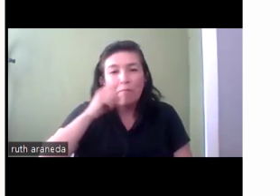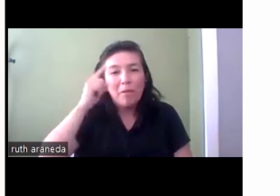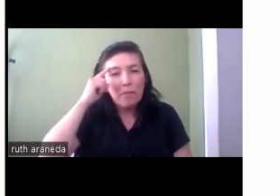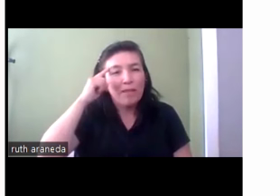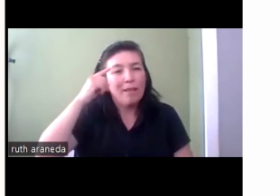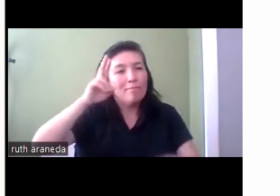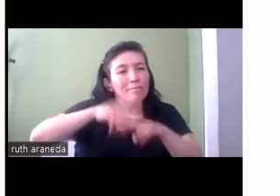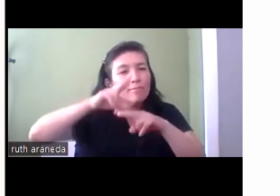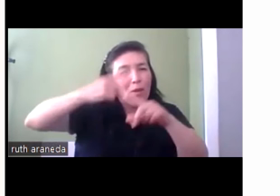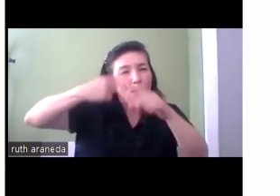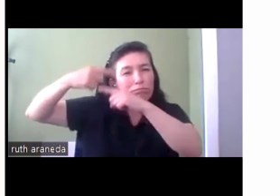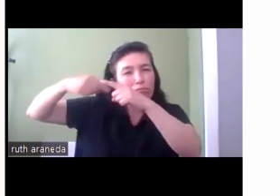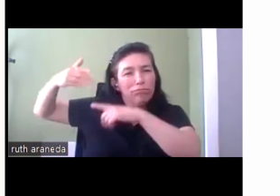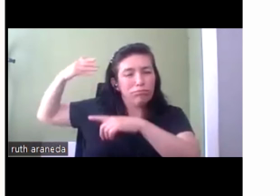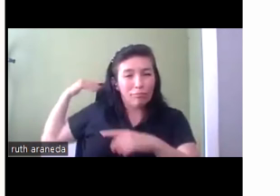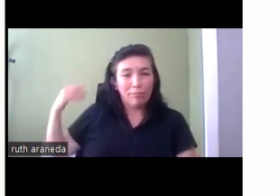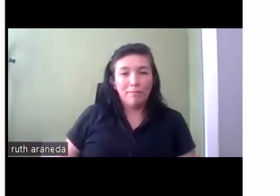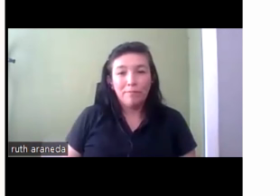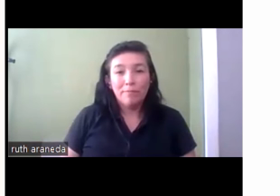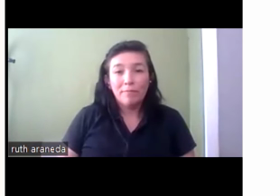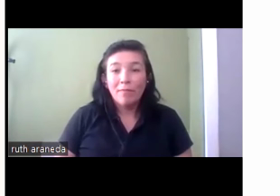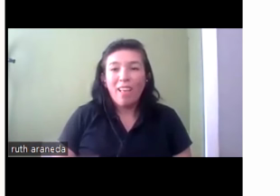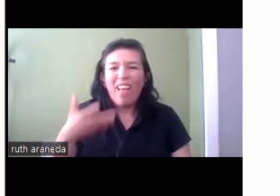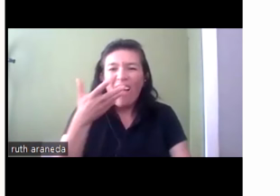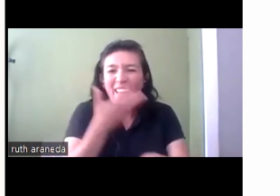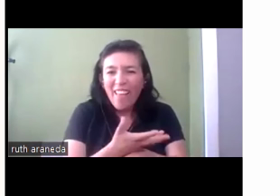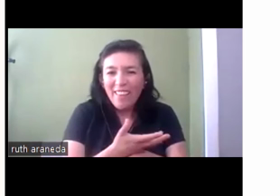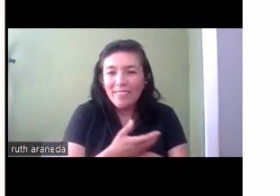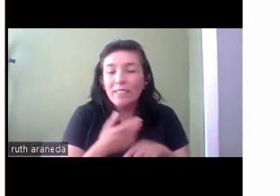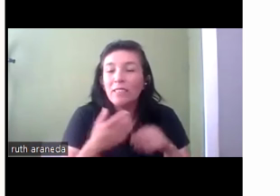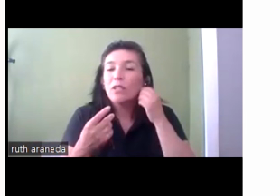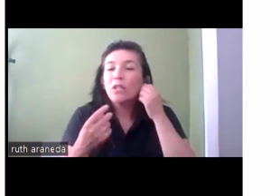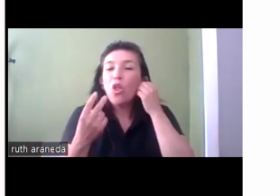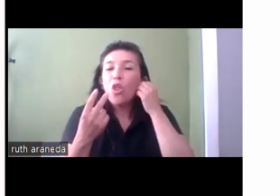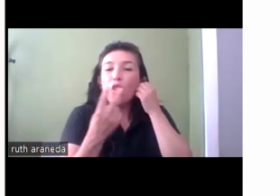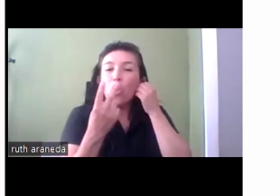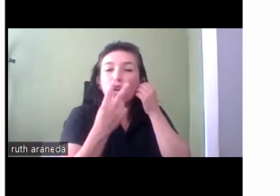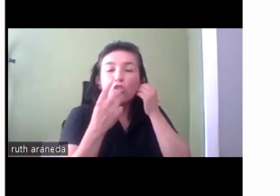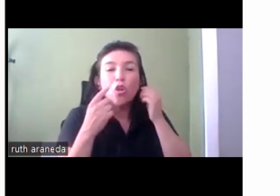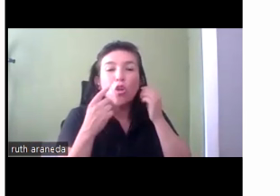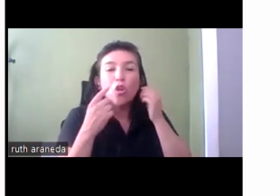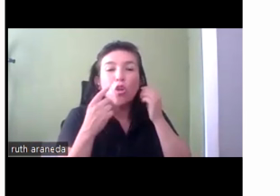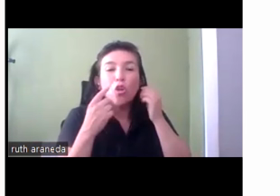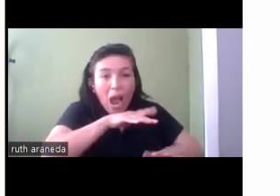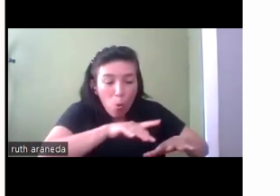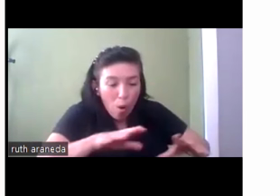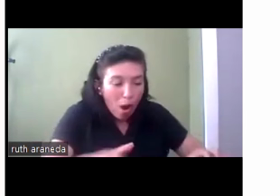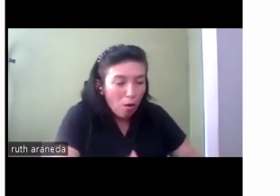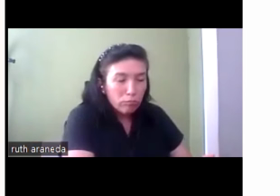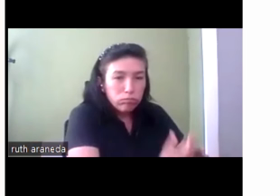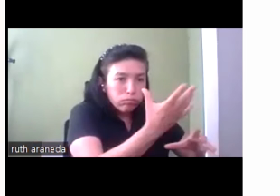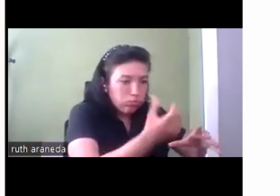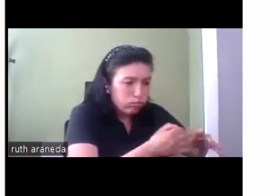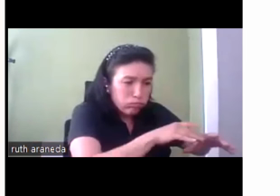histórica. En este caso, existe la presencia de 2 aguadas u ojos de agua que han concentrado los asentamientos